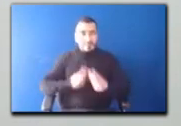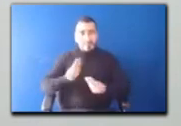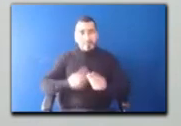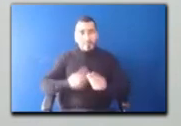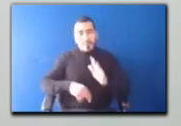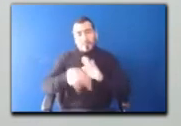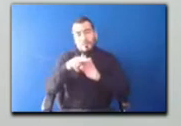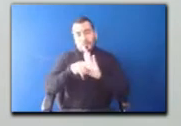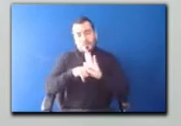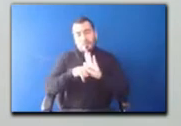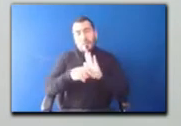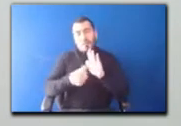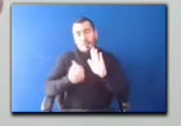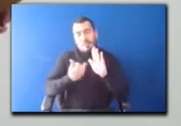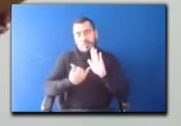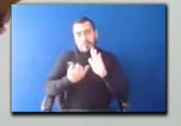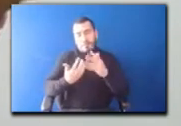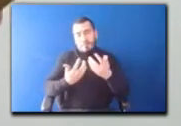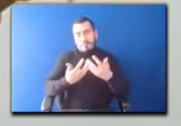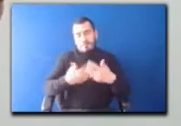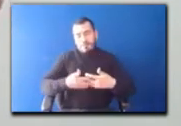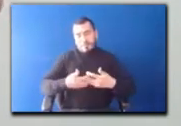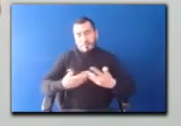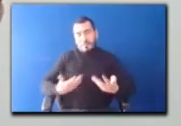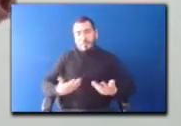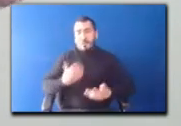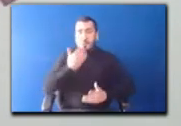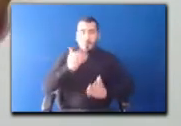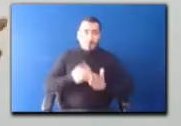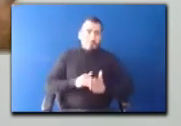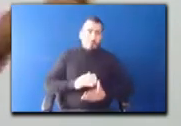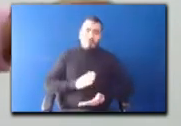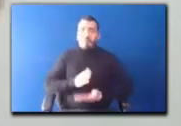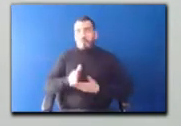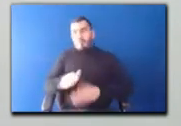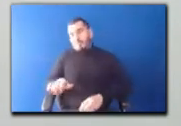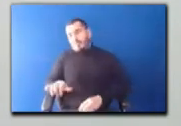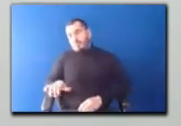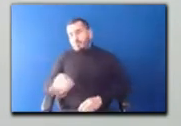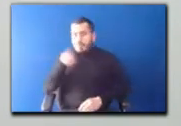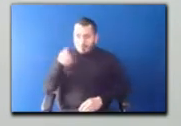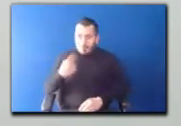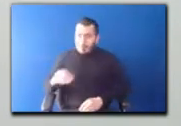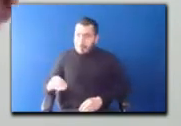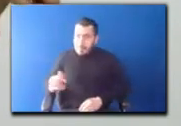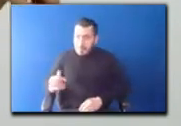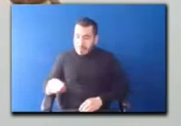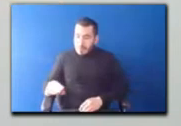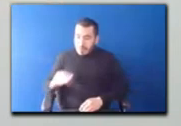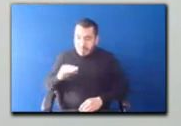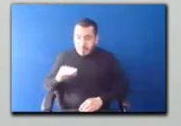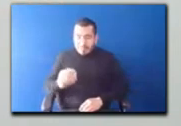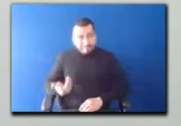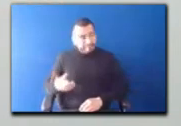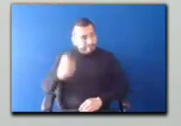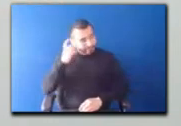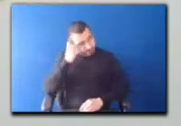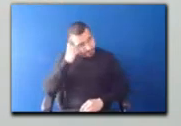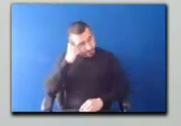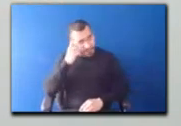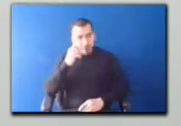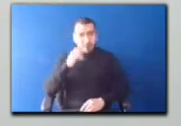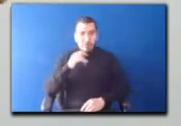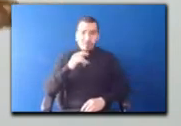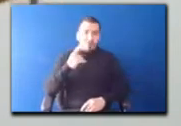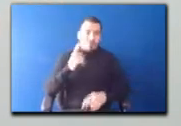ya están en funcionamiento de, por ejemplo, yo voy a un cajero, digito la clave, operación fallida, no me entrega la plata, esa transacción ni se la pueden cobrar,